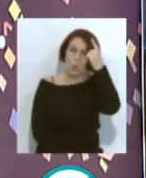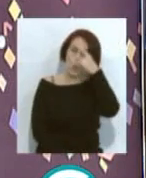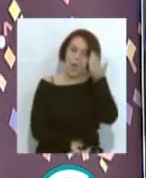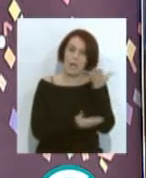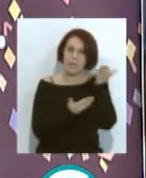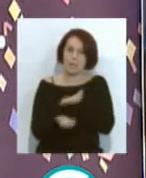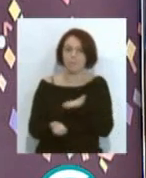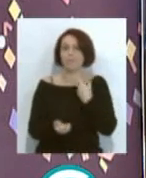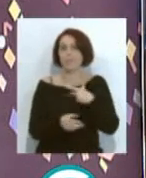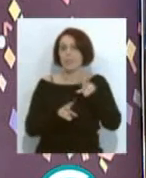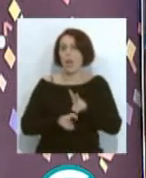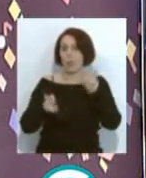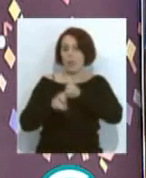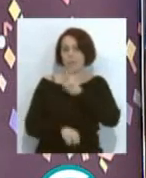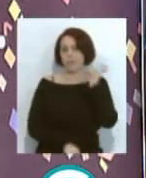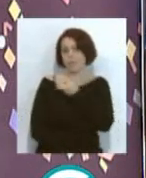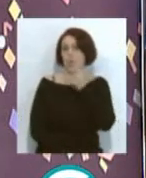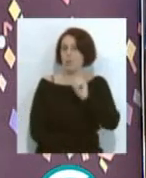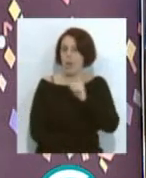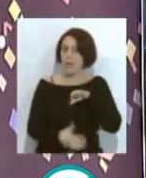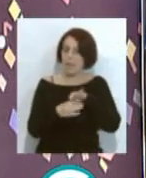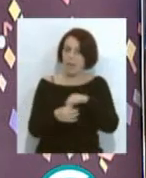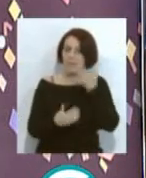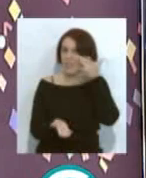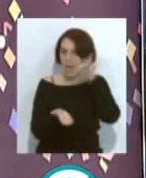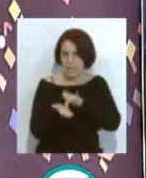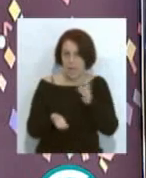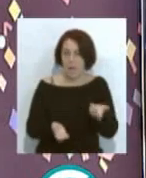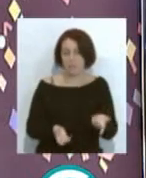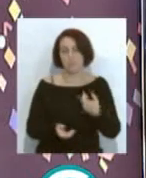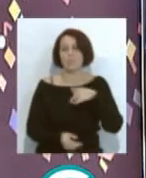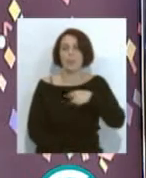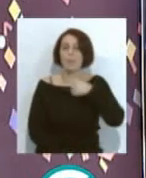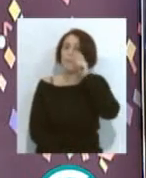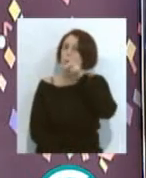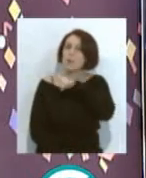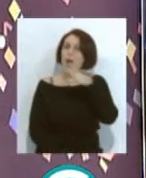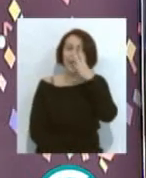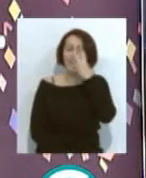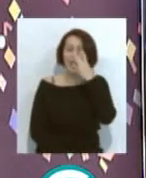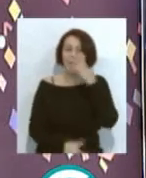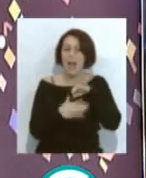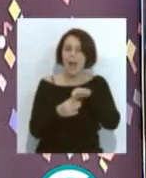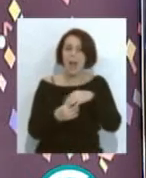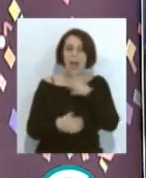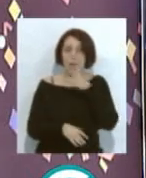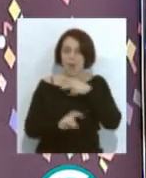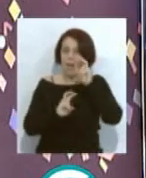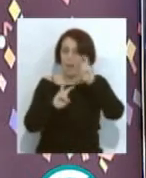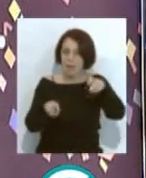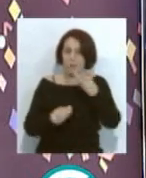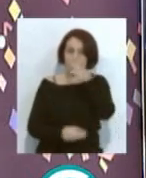dejaba varios titulares, no solo acerca de esta fecha, sino del Museo del Carnaval que se está